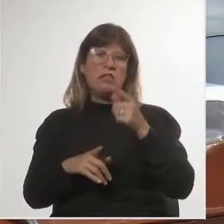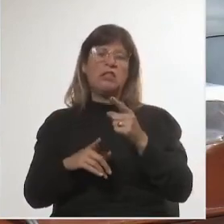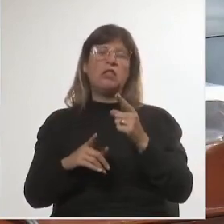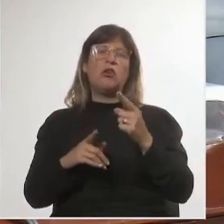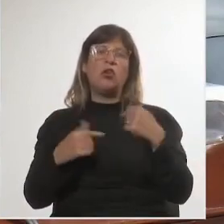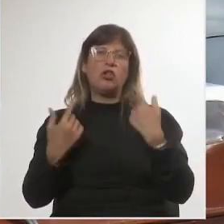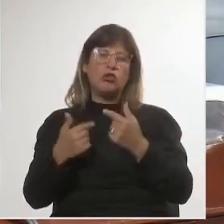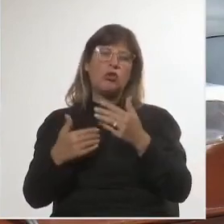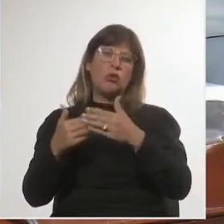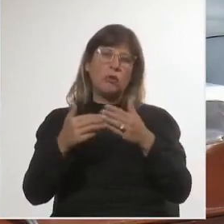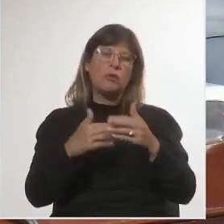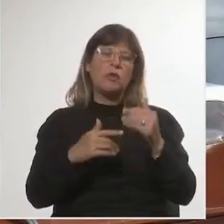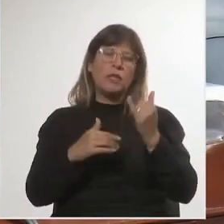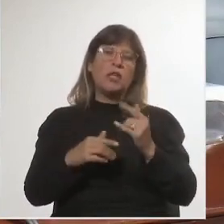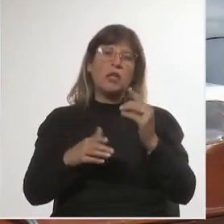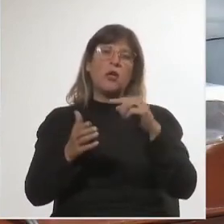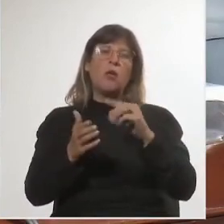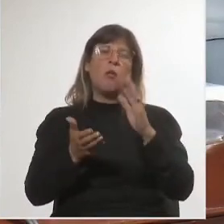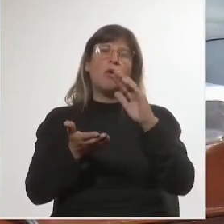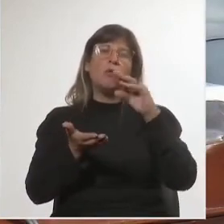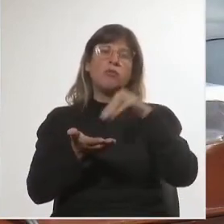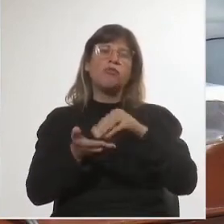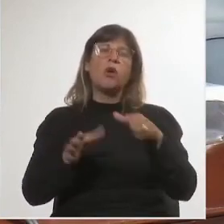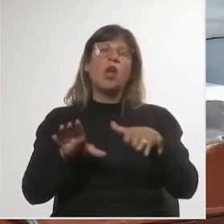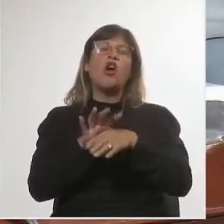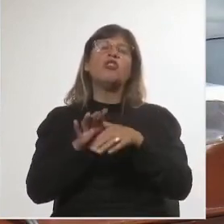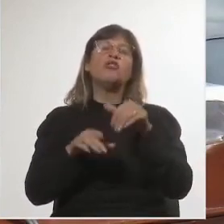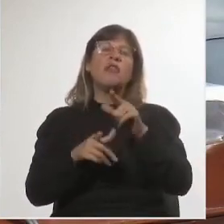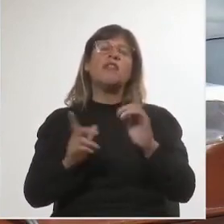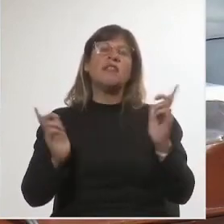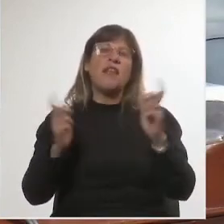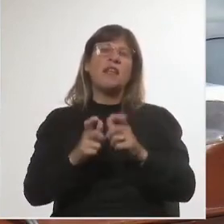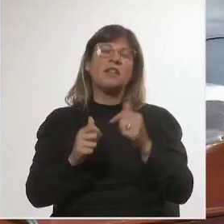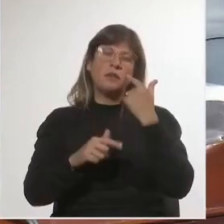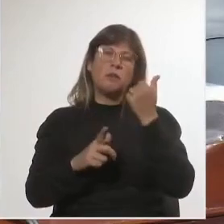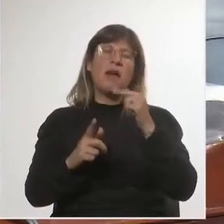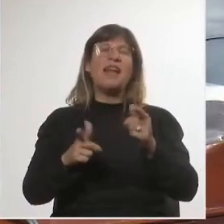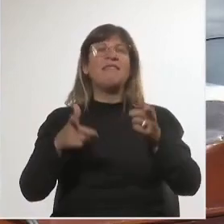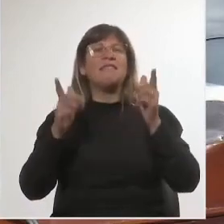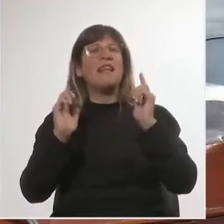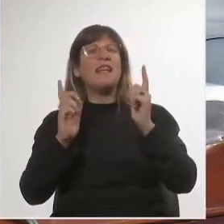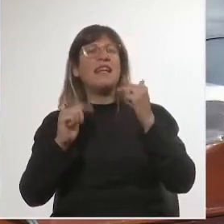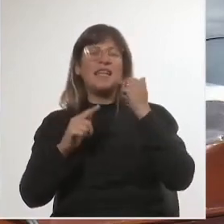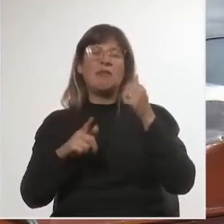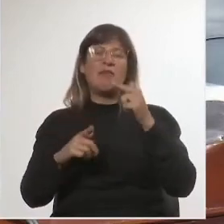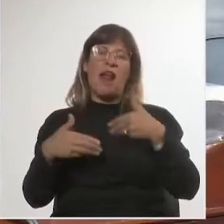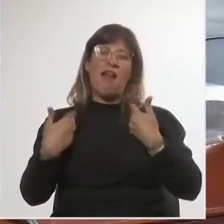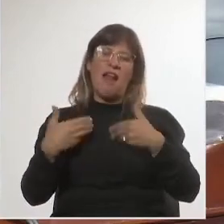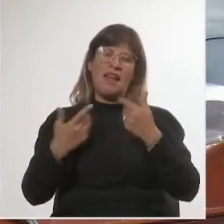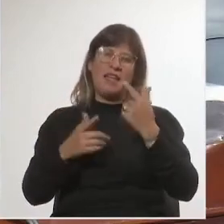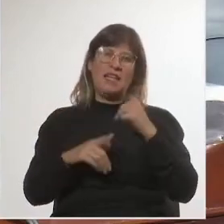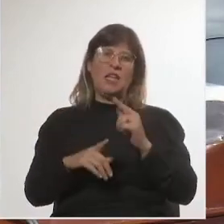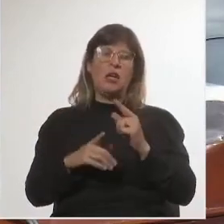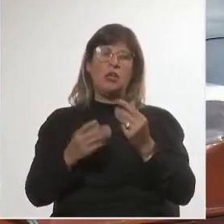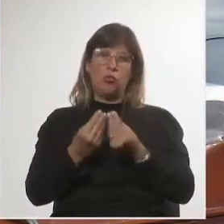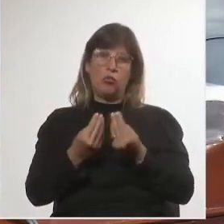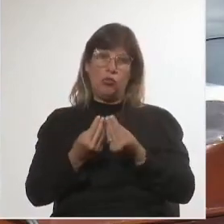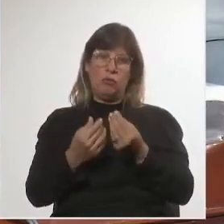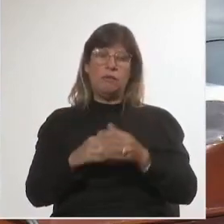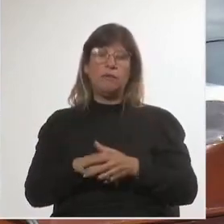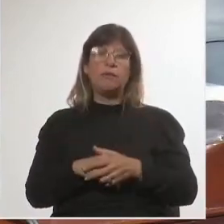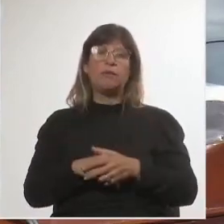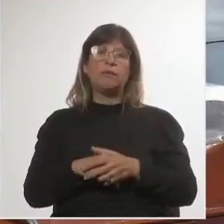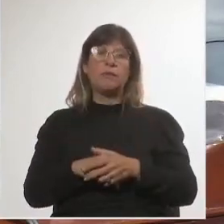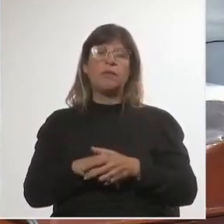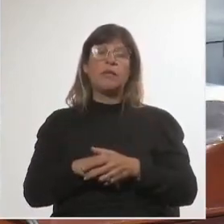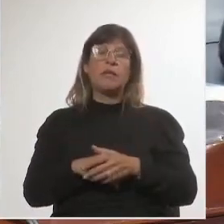vecinos tengamos un punto de reunión para restañar nuestras tristezas y celebrar nuestras alegrías, que no son pocas,